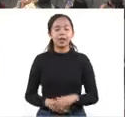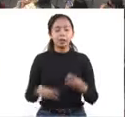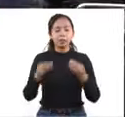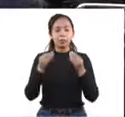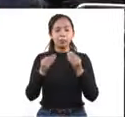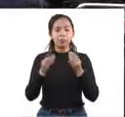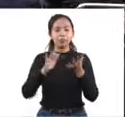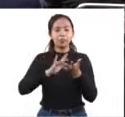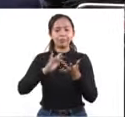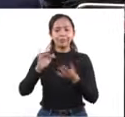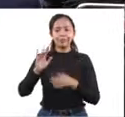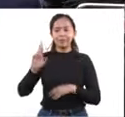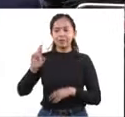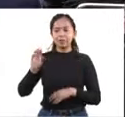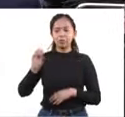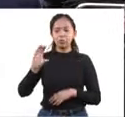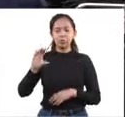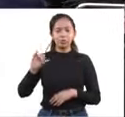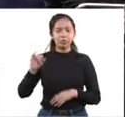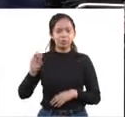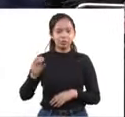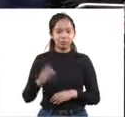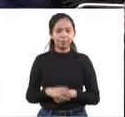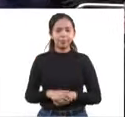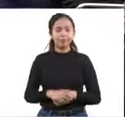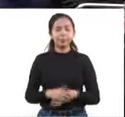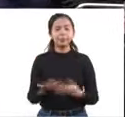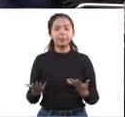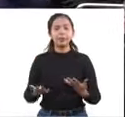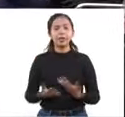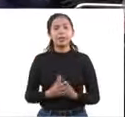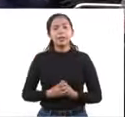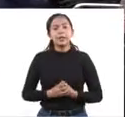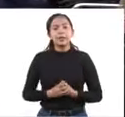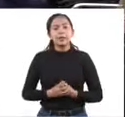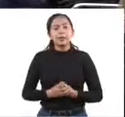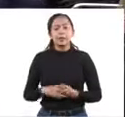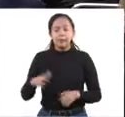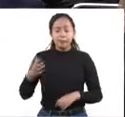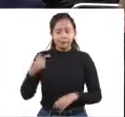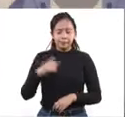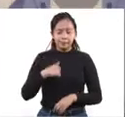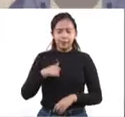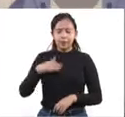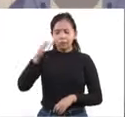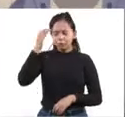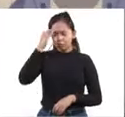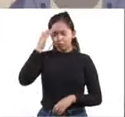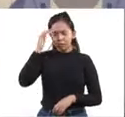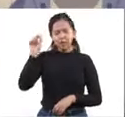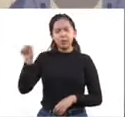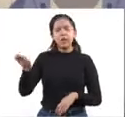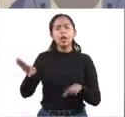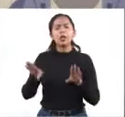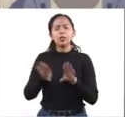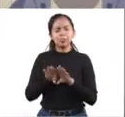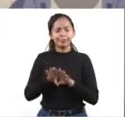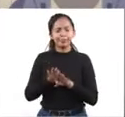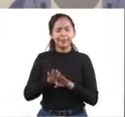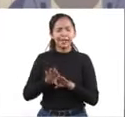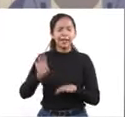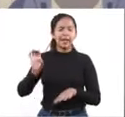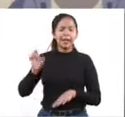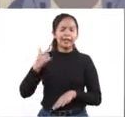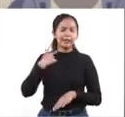Muchísimas gracias, Rocío. Y de hecho, yo la conocí porque el ex jefe de gobierno,